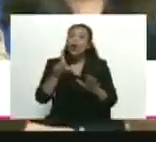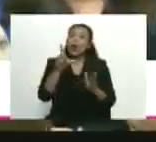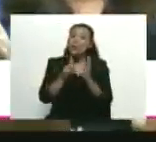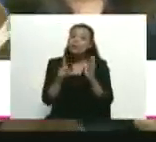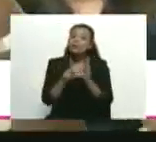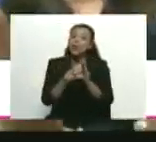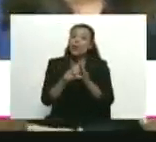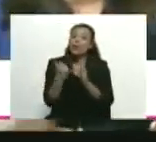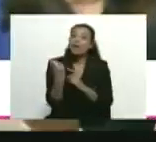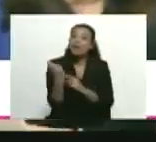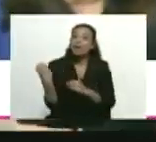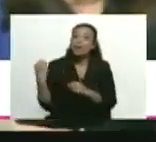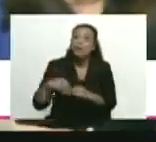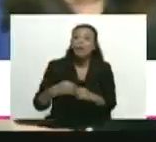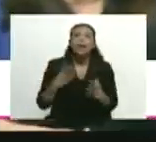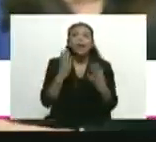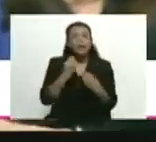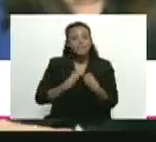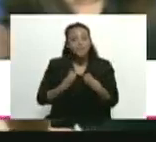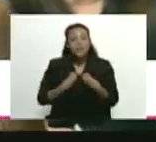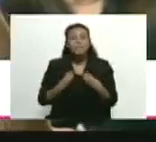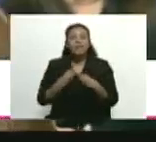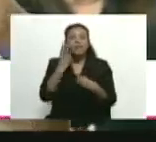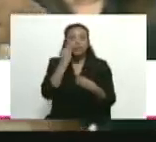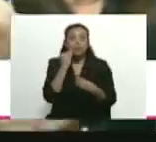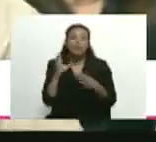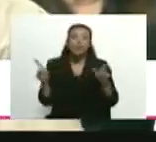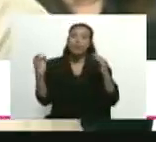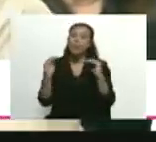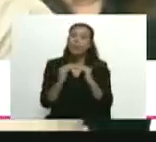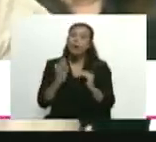quedan puedan vivir esa experiencia que nosotros podemos...